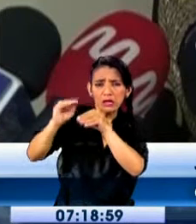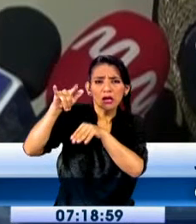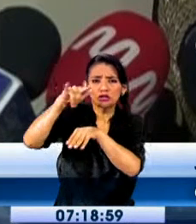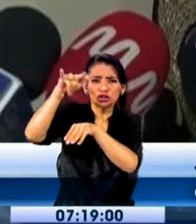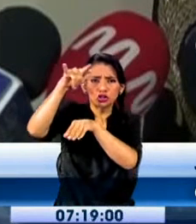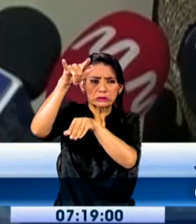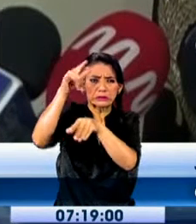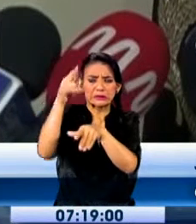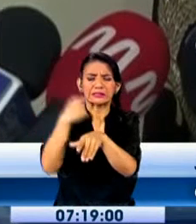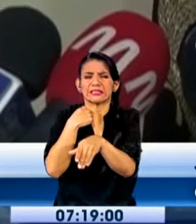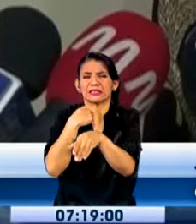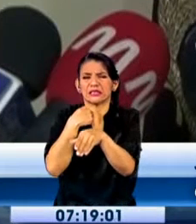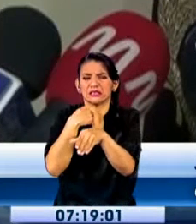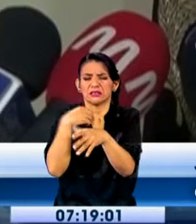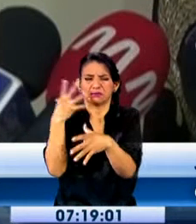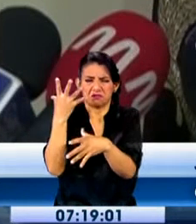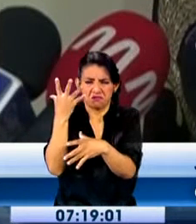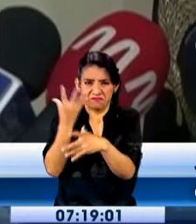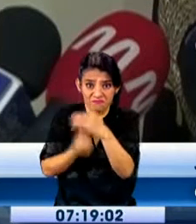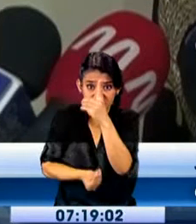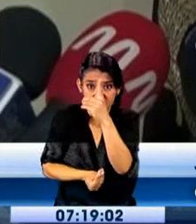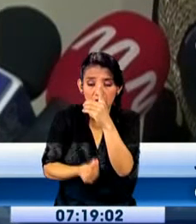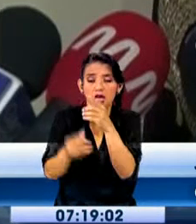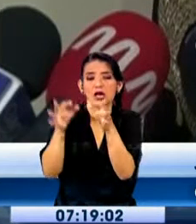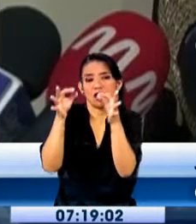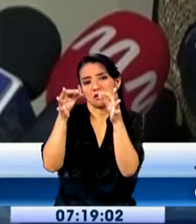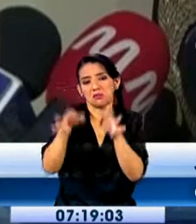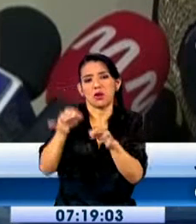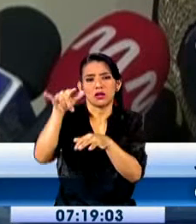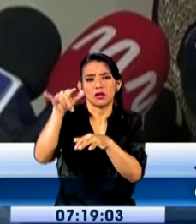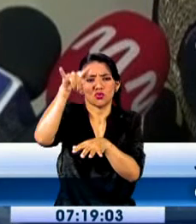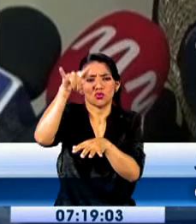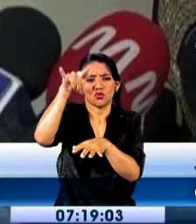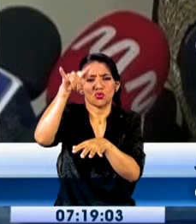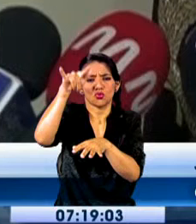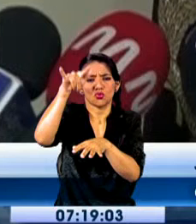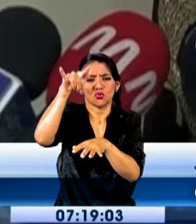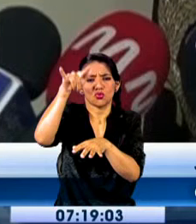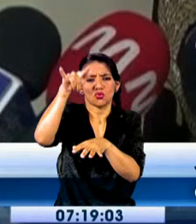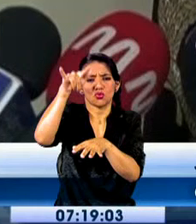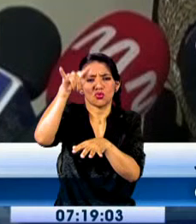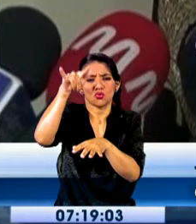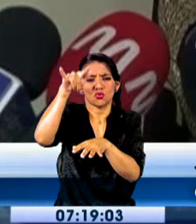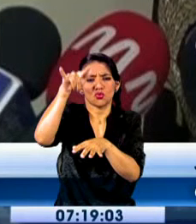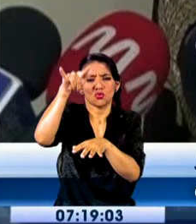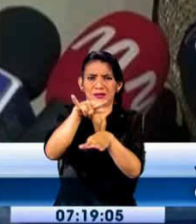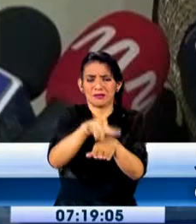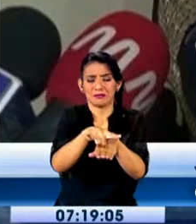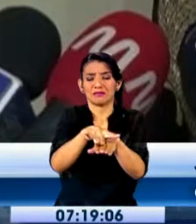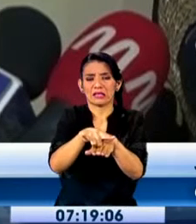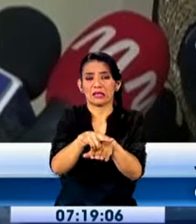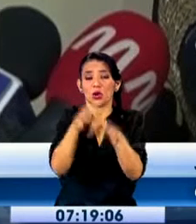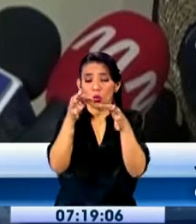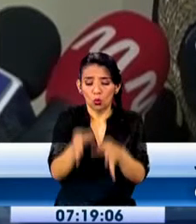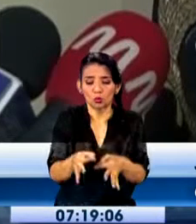un desperfecto y por tal razón tuvo que realizar un amarizaje al 019,